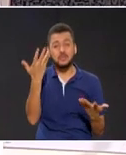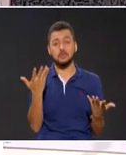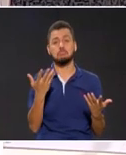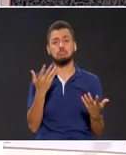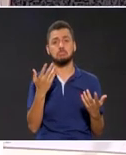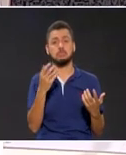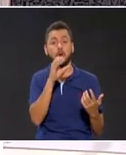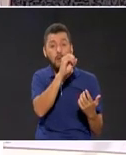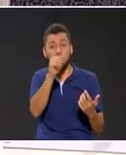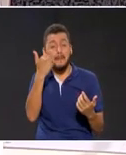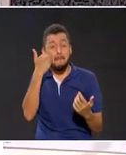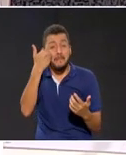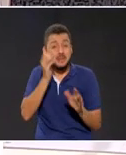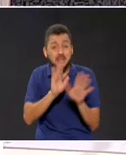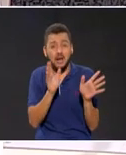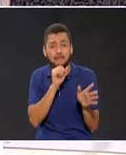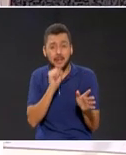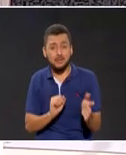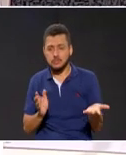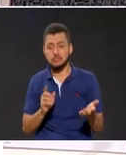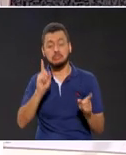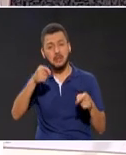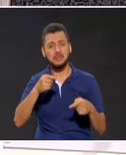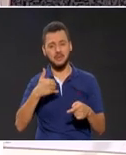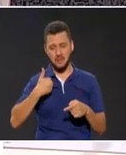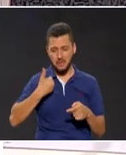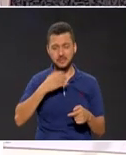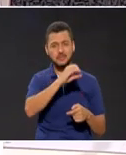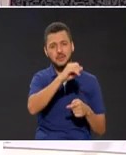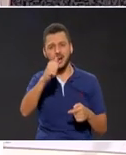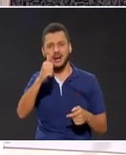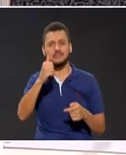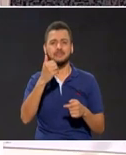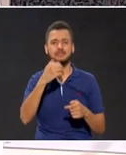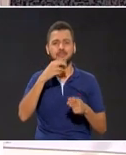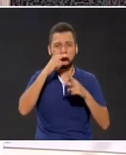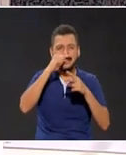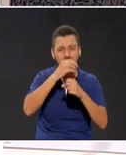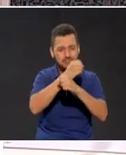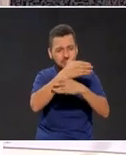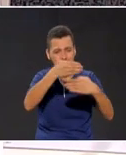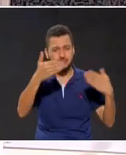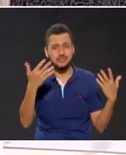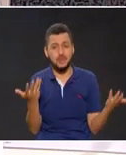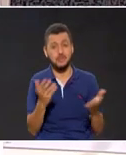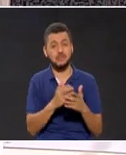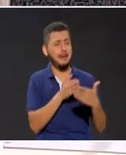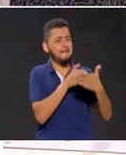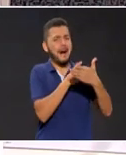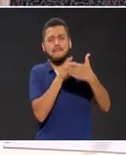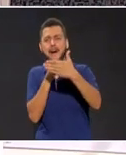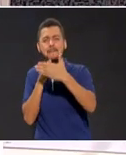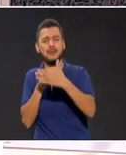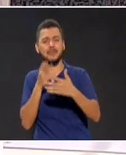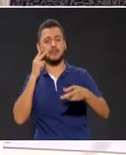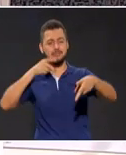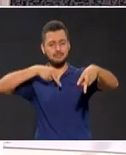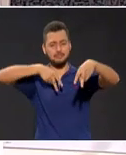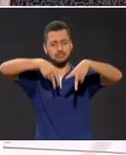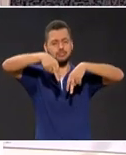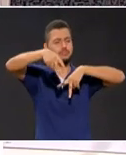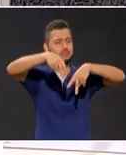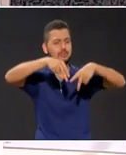ciudad e incluso para quienes montan en bicicleta. Entonces creo que hay que hacer un trabajo muy importante en el espacio público y adecuarlo. Estoy hablando